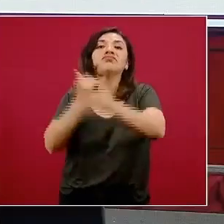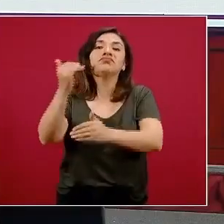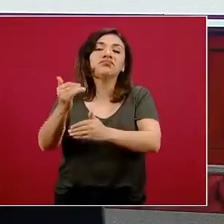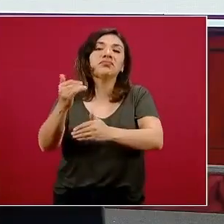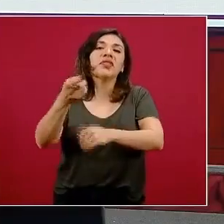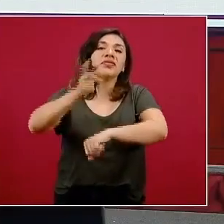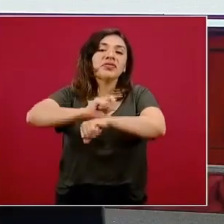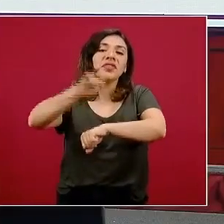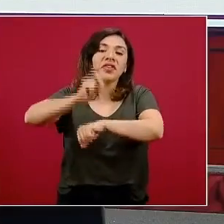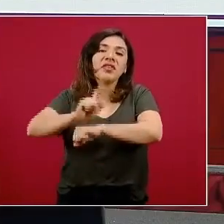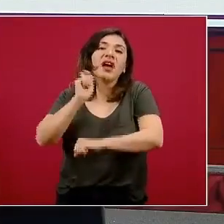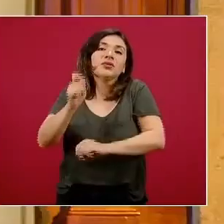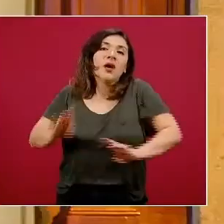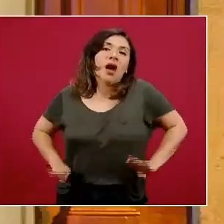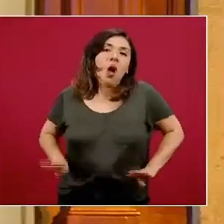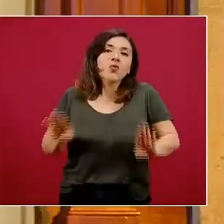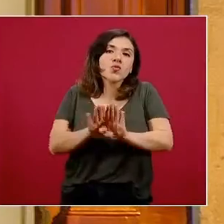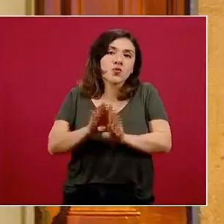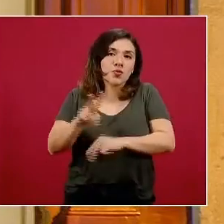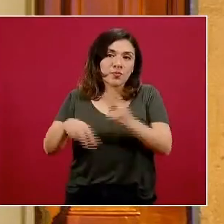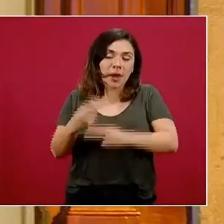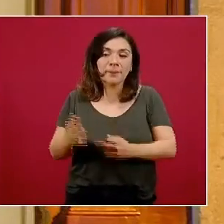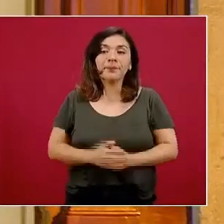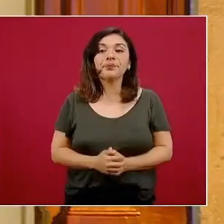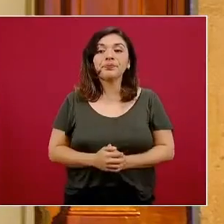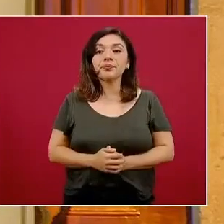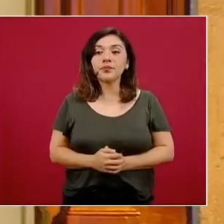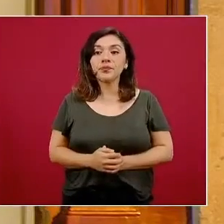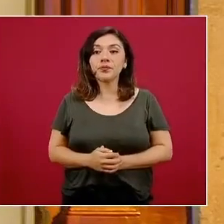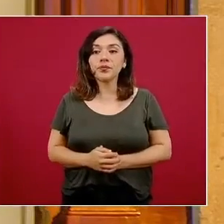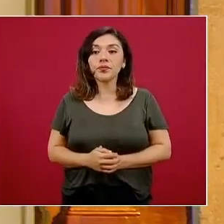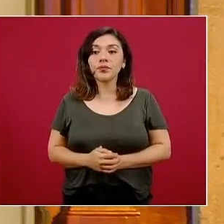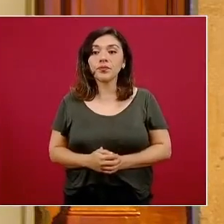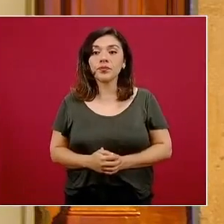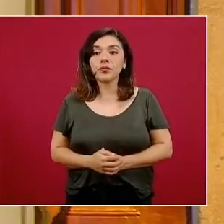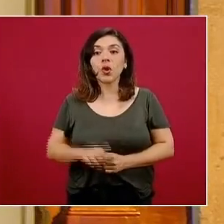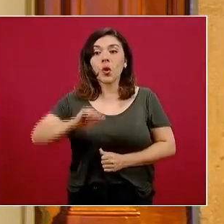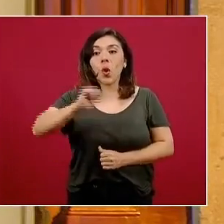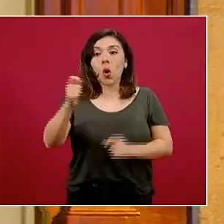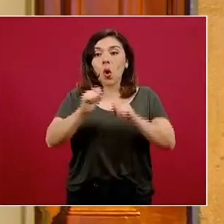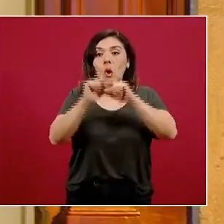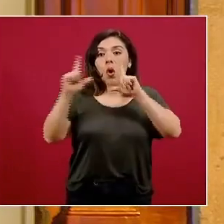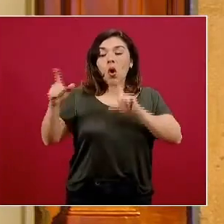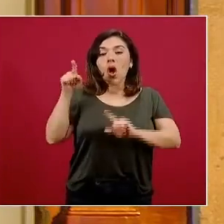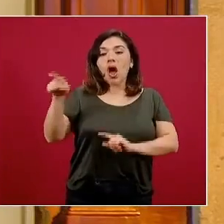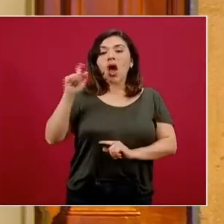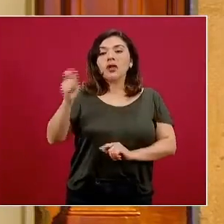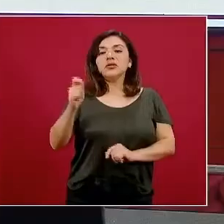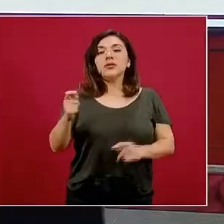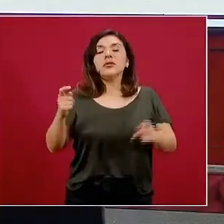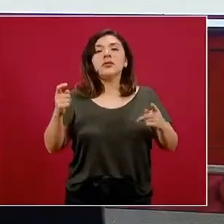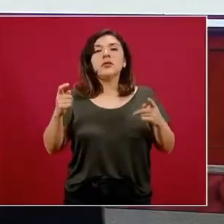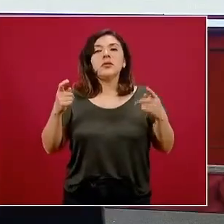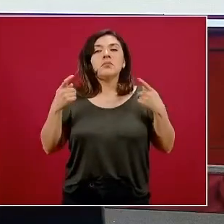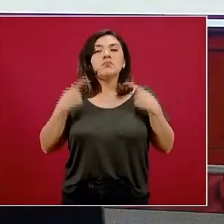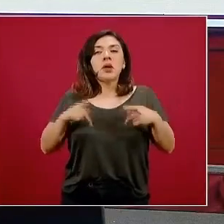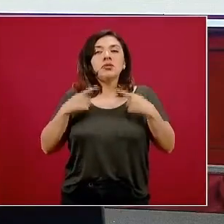los siguientes días. Veamos ahora la siguiente diapositiva, es aquella en la cual presentamos los casos estimados.